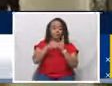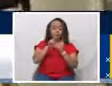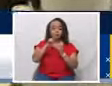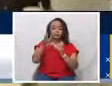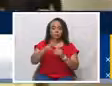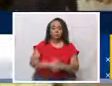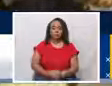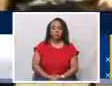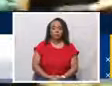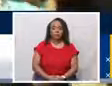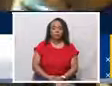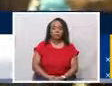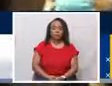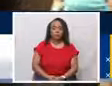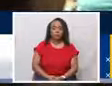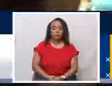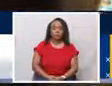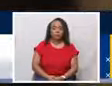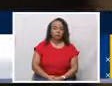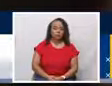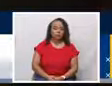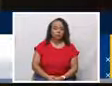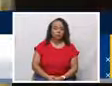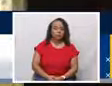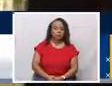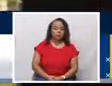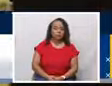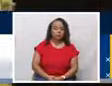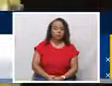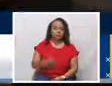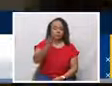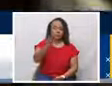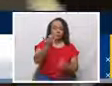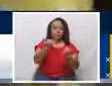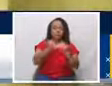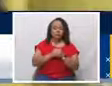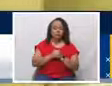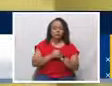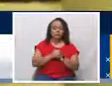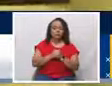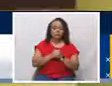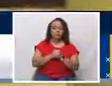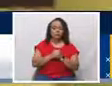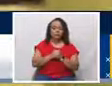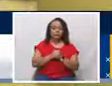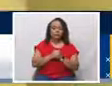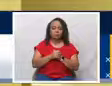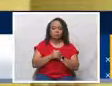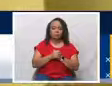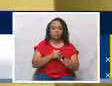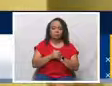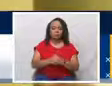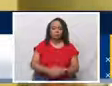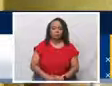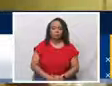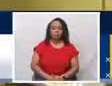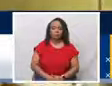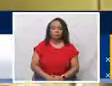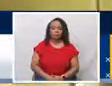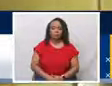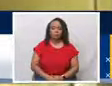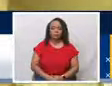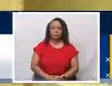Veo ya mucho movimiento ahí por ahí. Sí, ahí está ya, creo. Sí. Ahí viene ya. Dale camino, José.